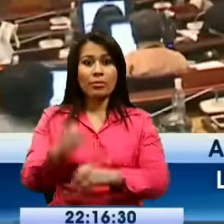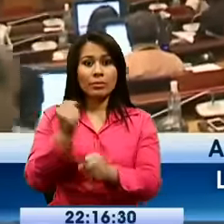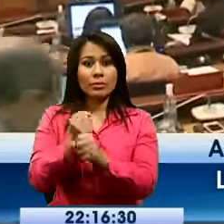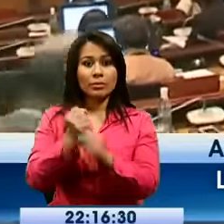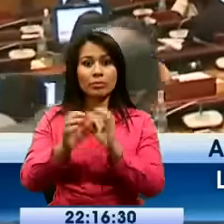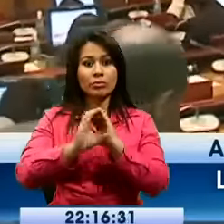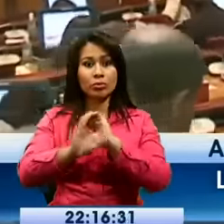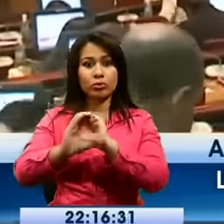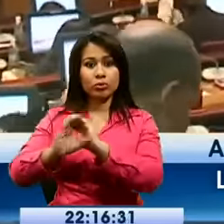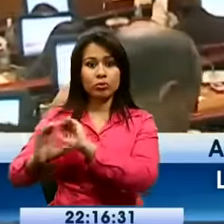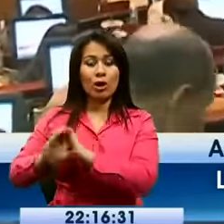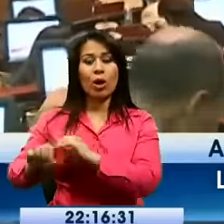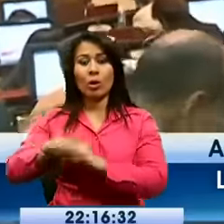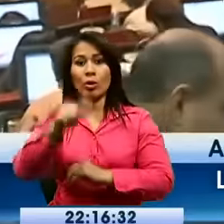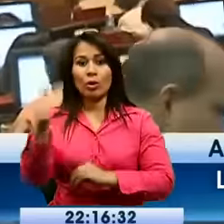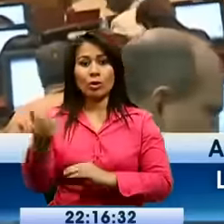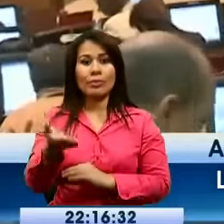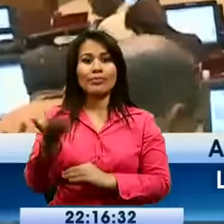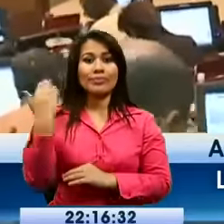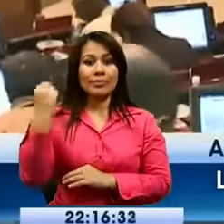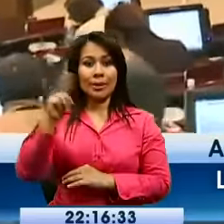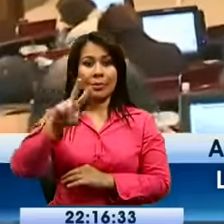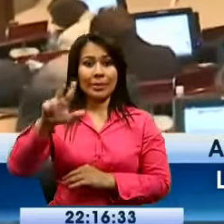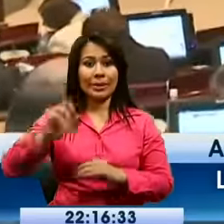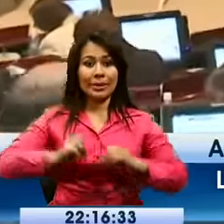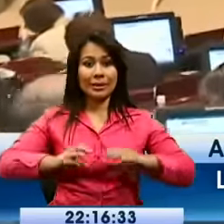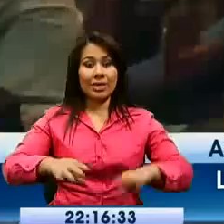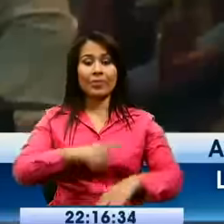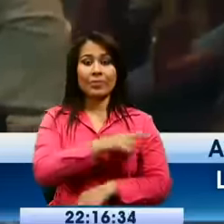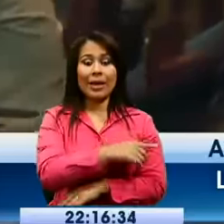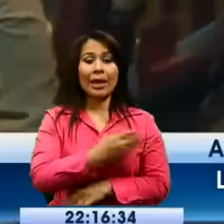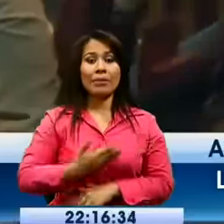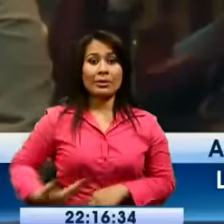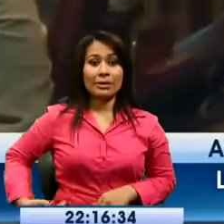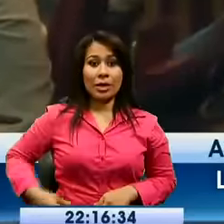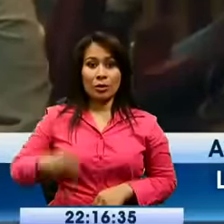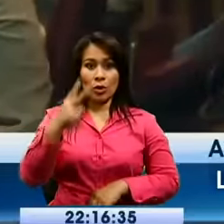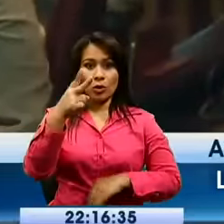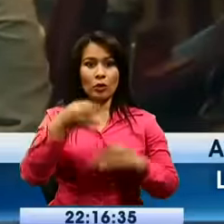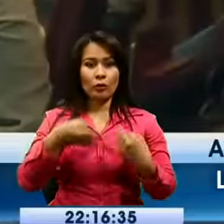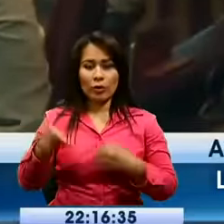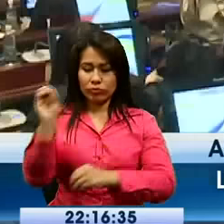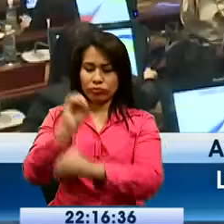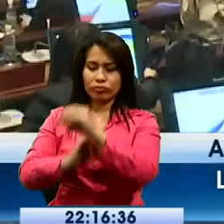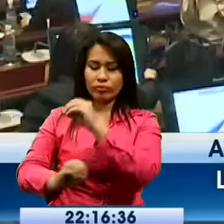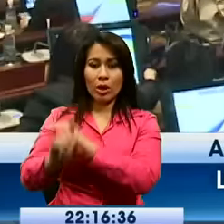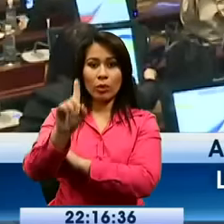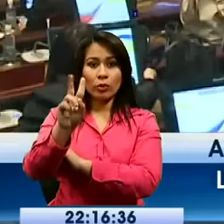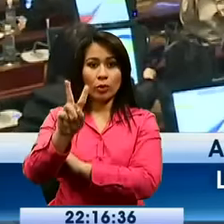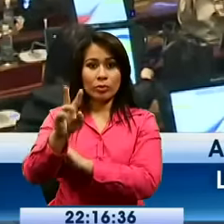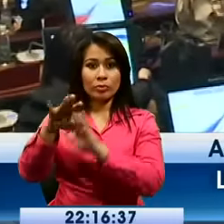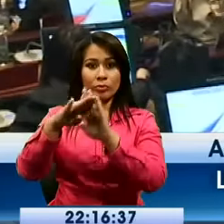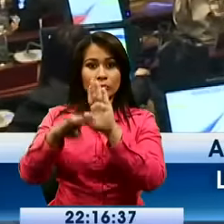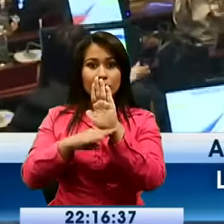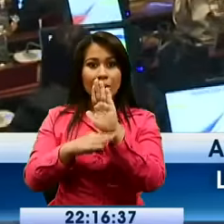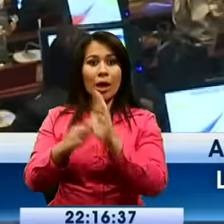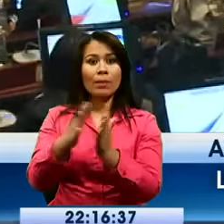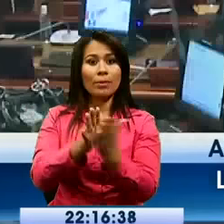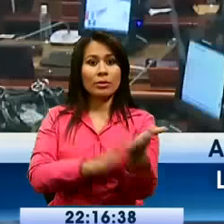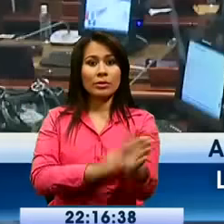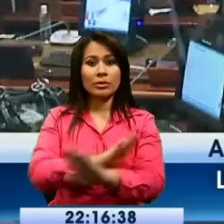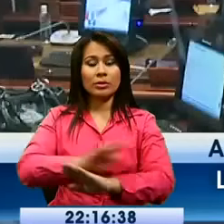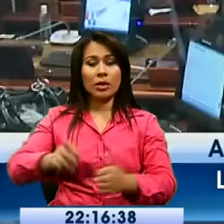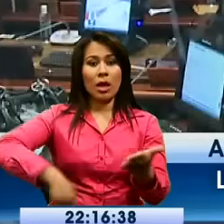otros. El pasado 23 de septiembre, el Ejecutivo hizo dos observaciones de forma y una de fondo al proyecto aprobado por